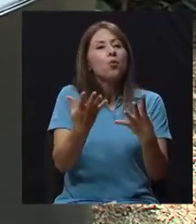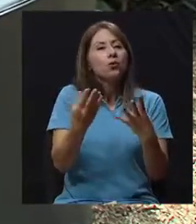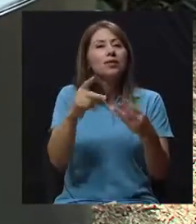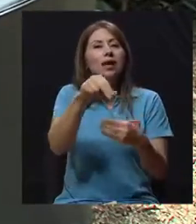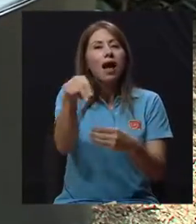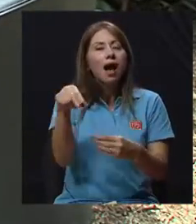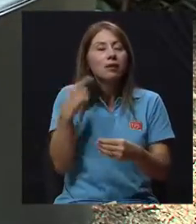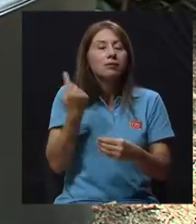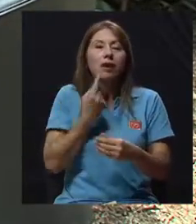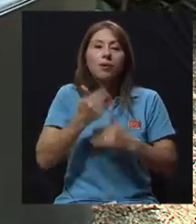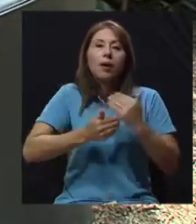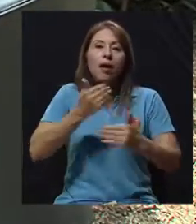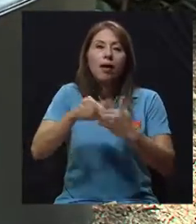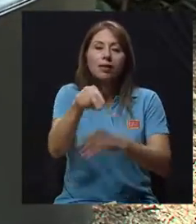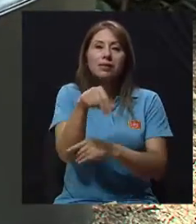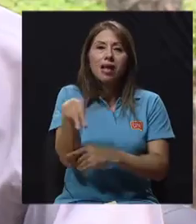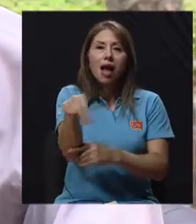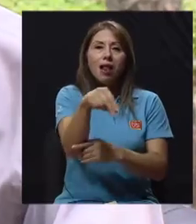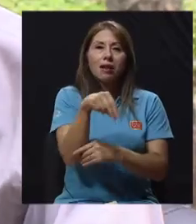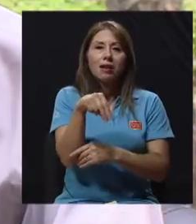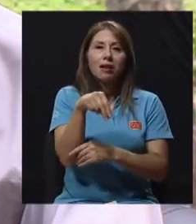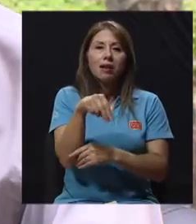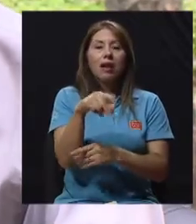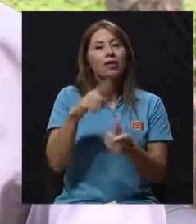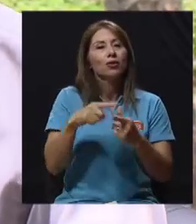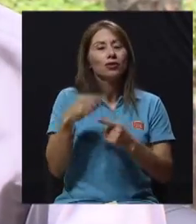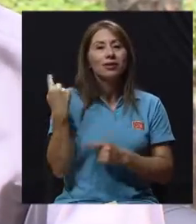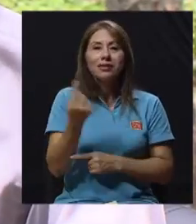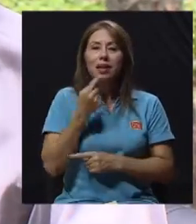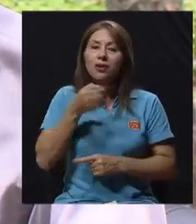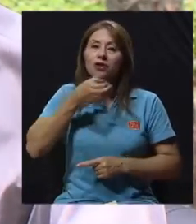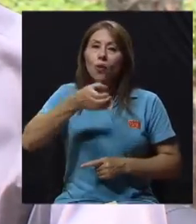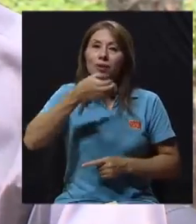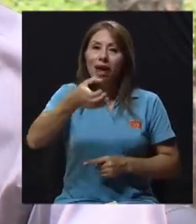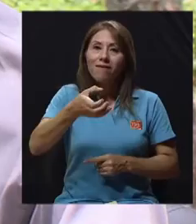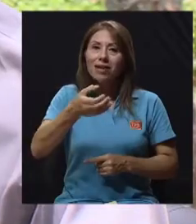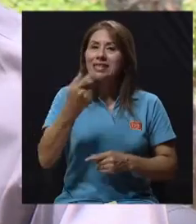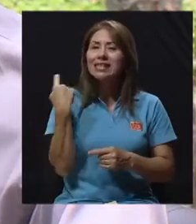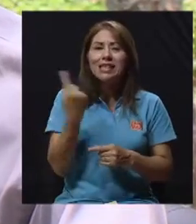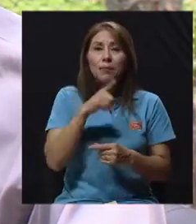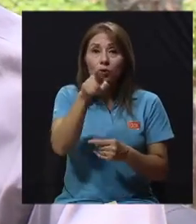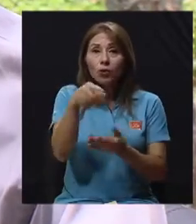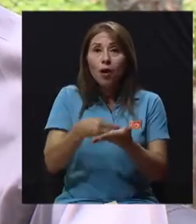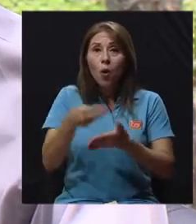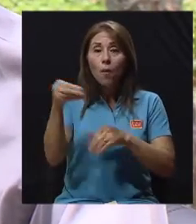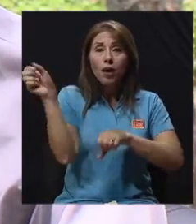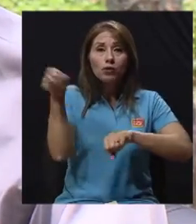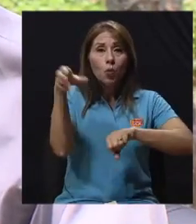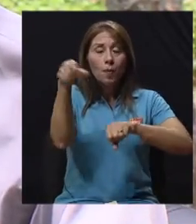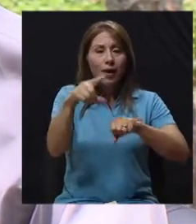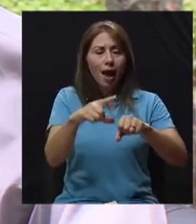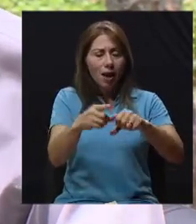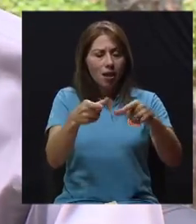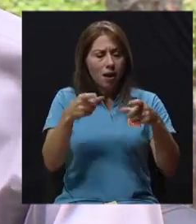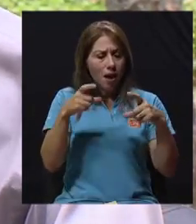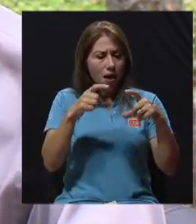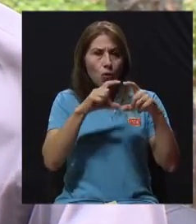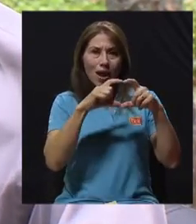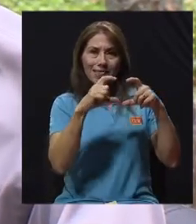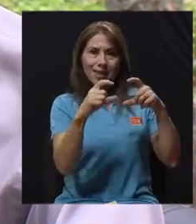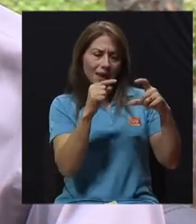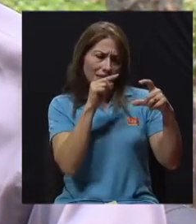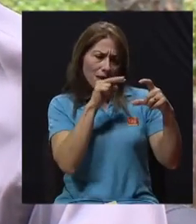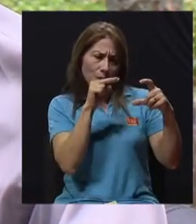darles el sabor y la forma, les agregan sal. Entonces, siempre es recomendable. Todos los alimentos tienen una etiqueta y que pueden decir cuánta sal